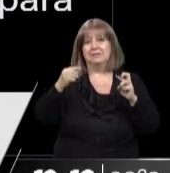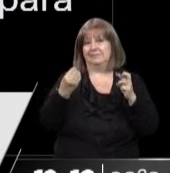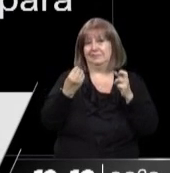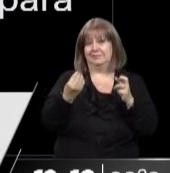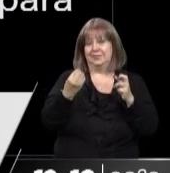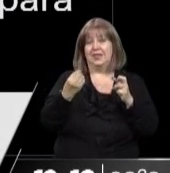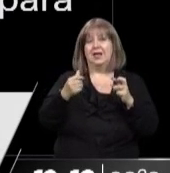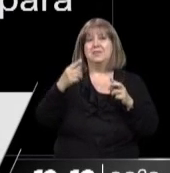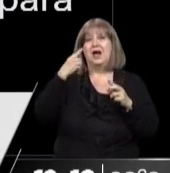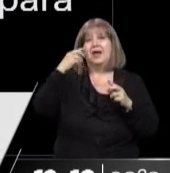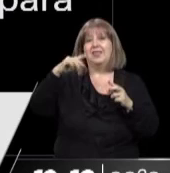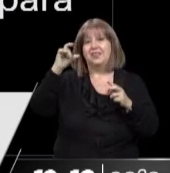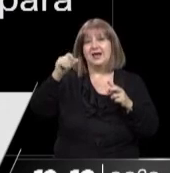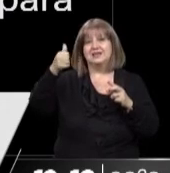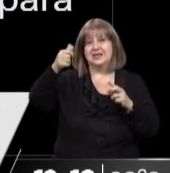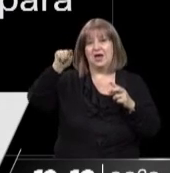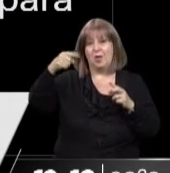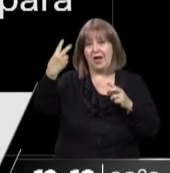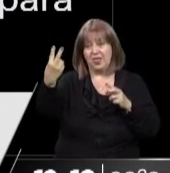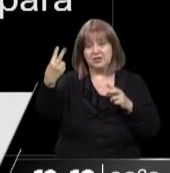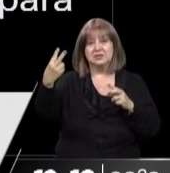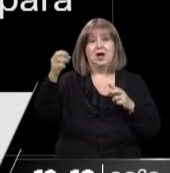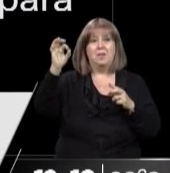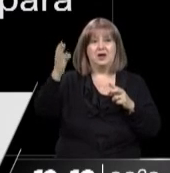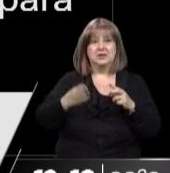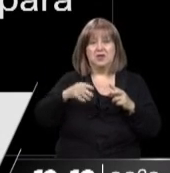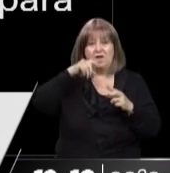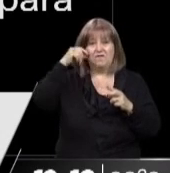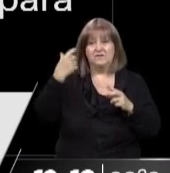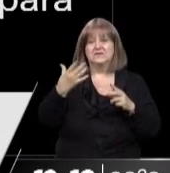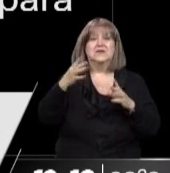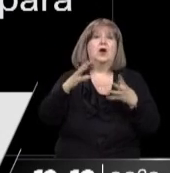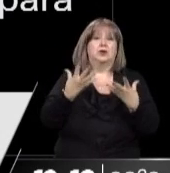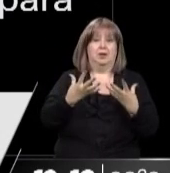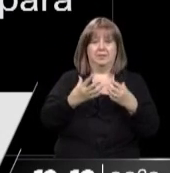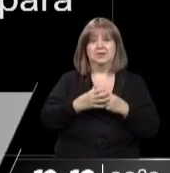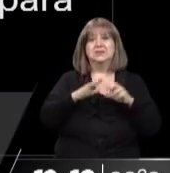rápidas repercusiones tras conocerse el dato del INDEC, que corresponde al noveno mes del año.